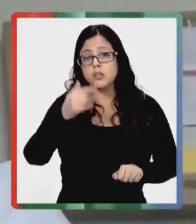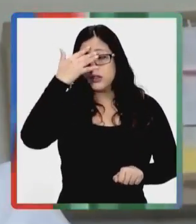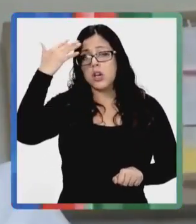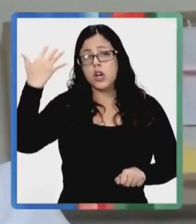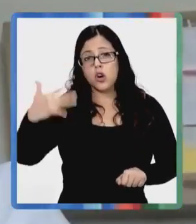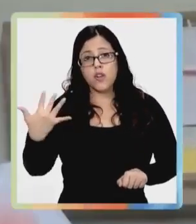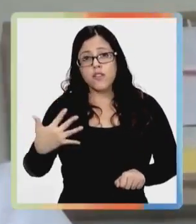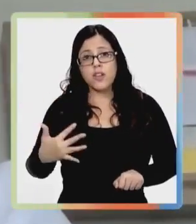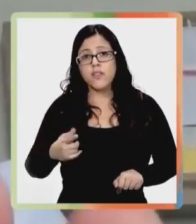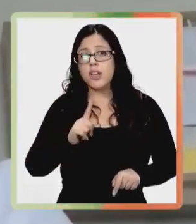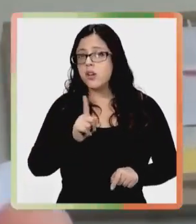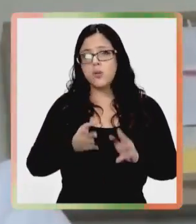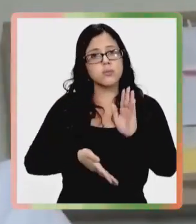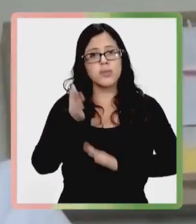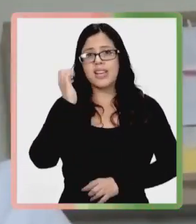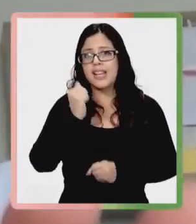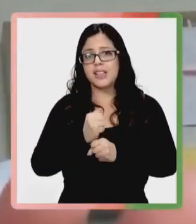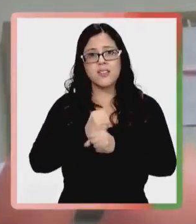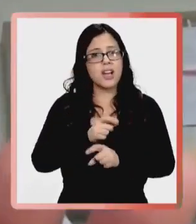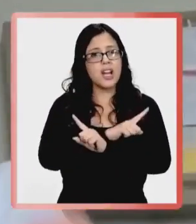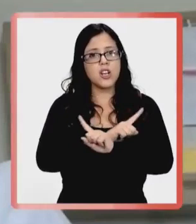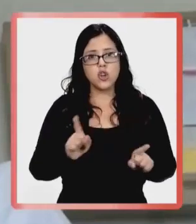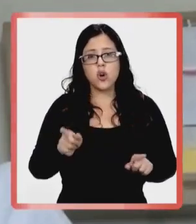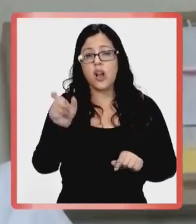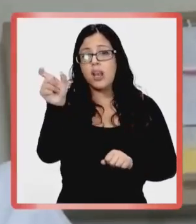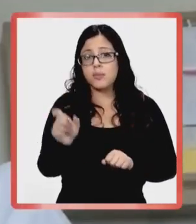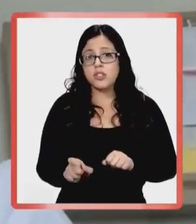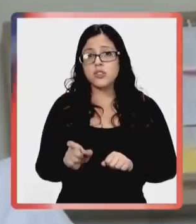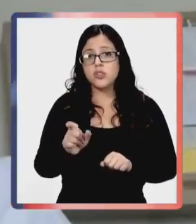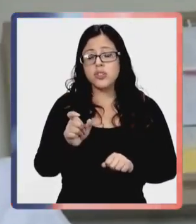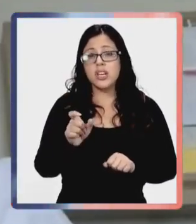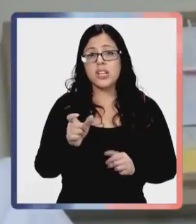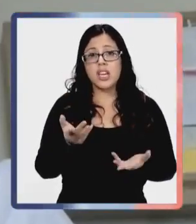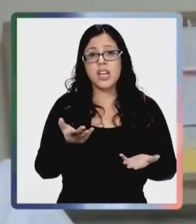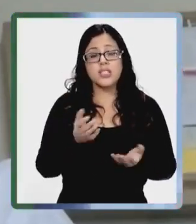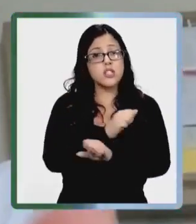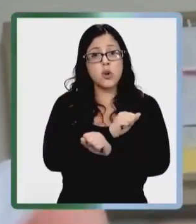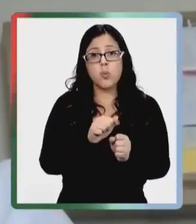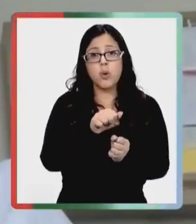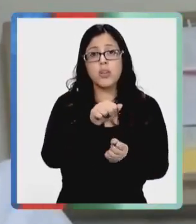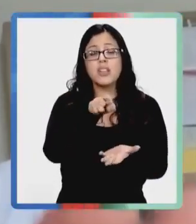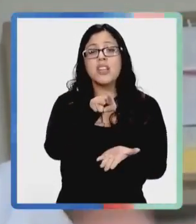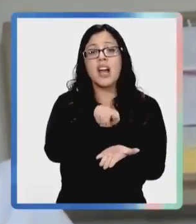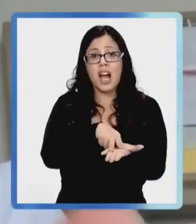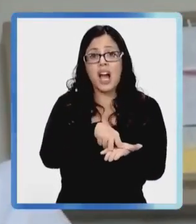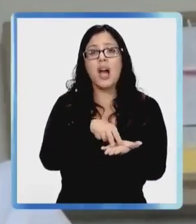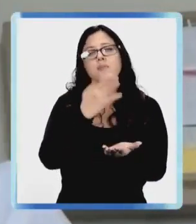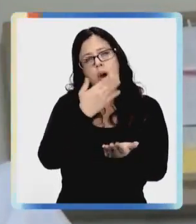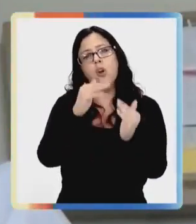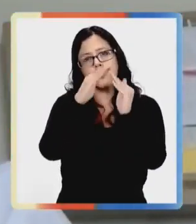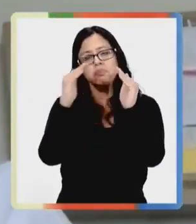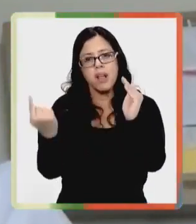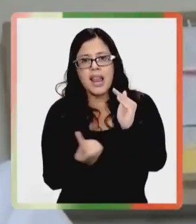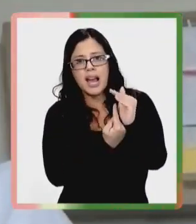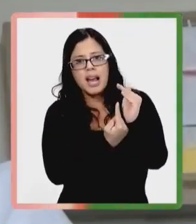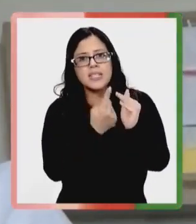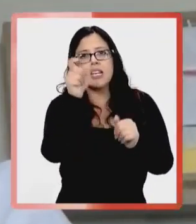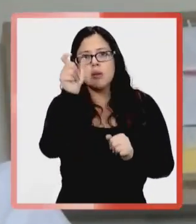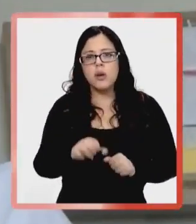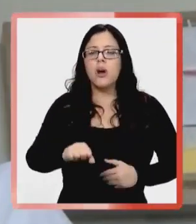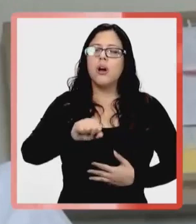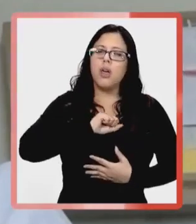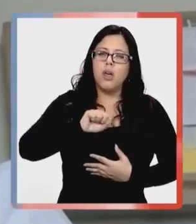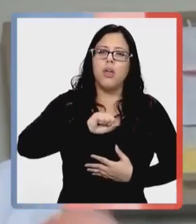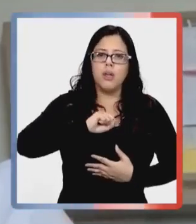con fiebre no debe ir a trabajar, una persona con fiebre, ojalá, si no puede estar en cama, por lo menos está dentro de la casa. Y una persona